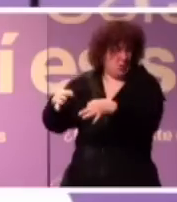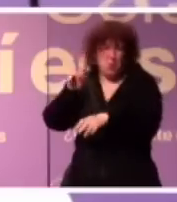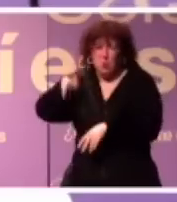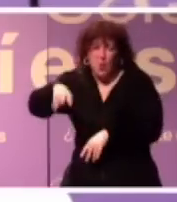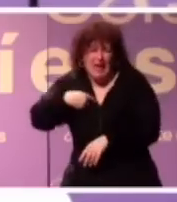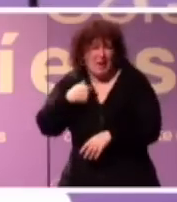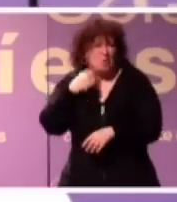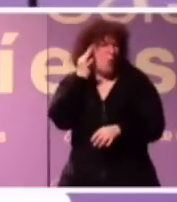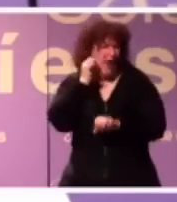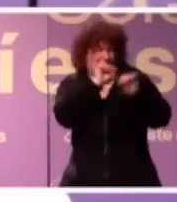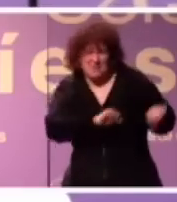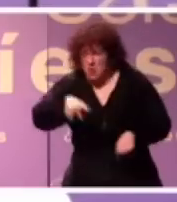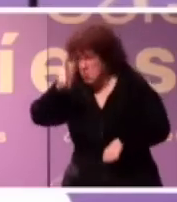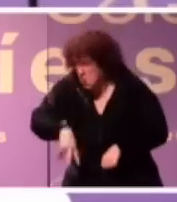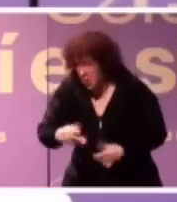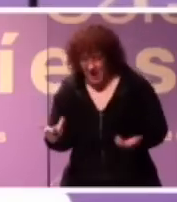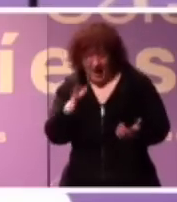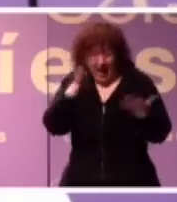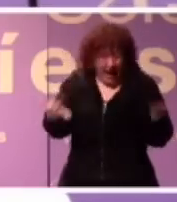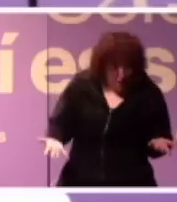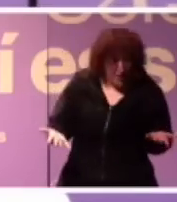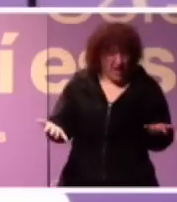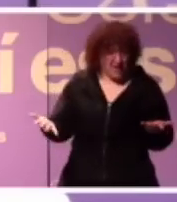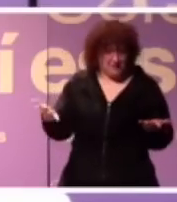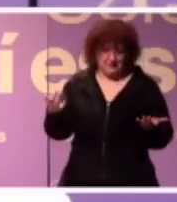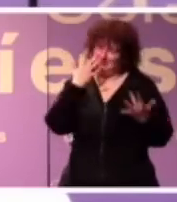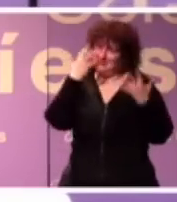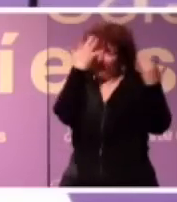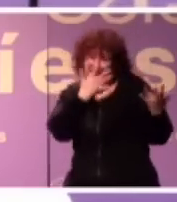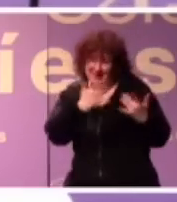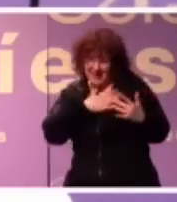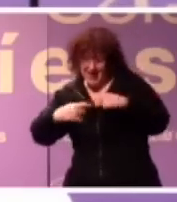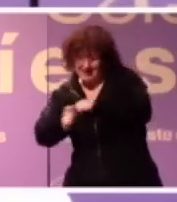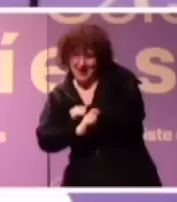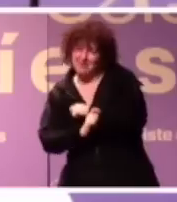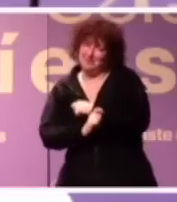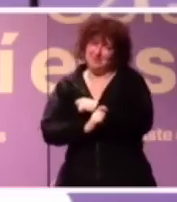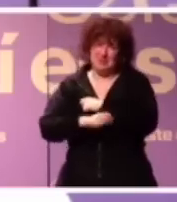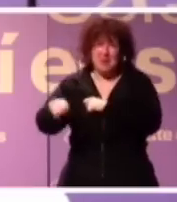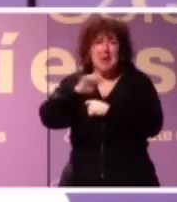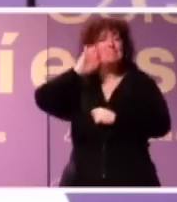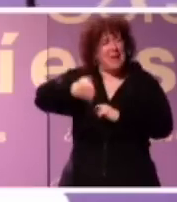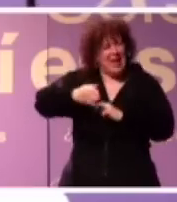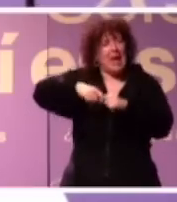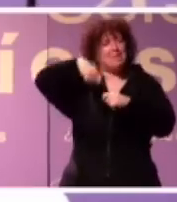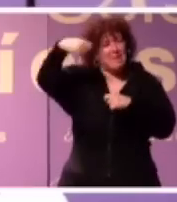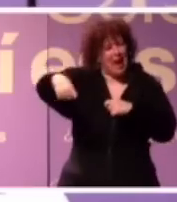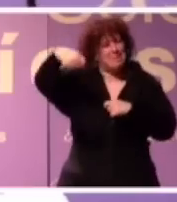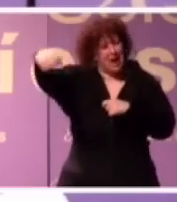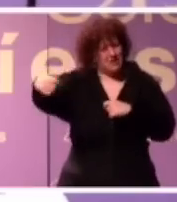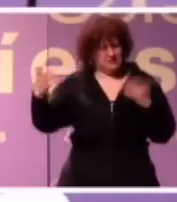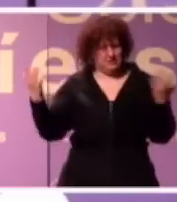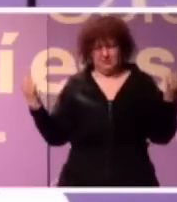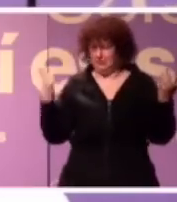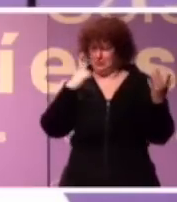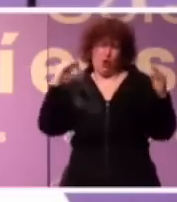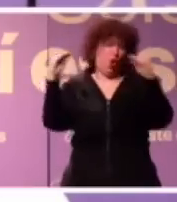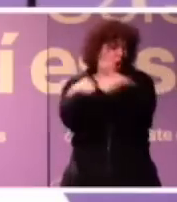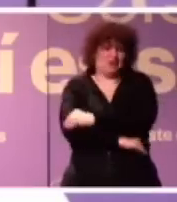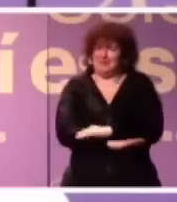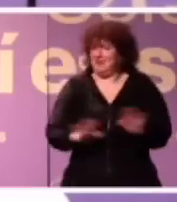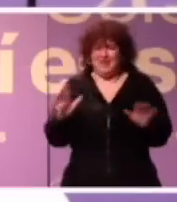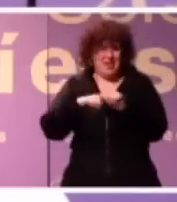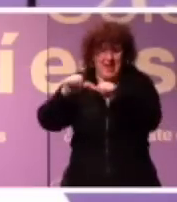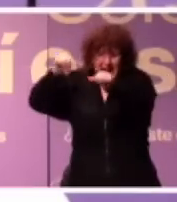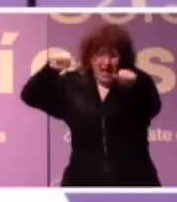han defendido los derechos de las mujeres Esto no es una trampa que las más penas Las mayores penas no son una trampa si es contradictorio con lo que han